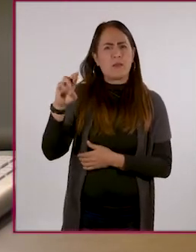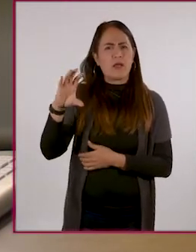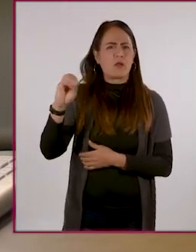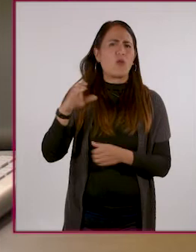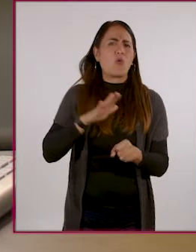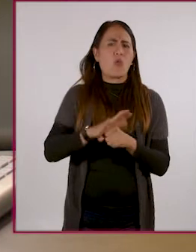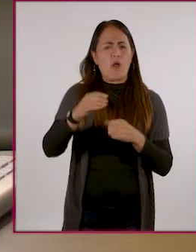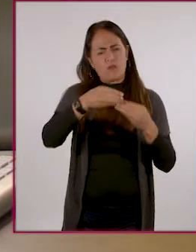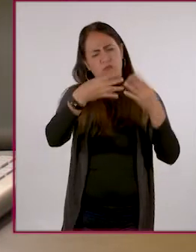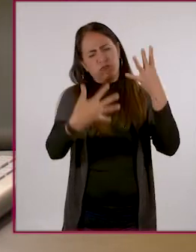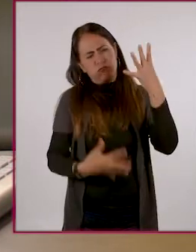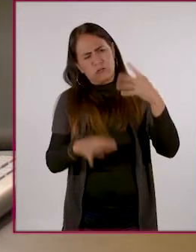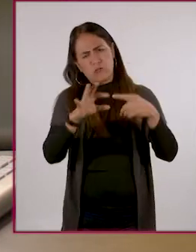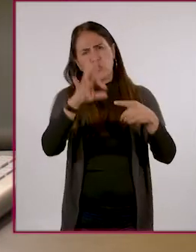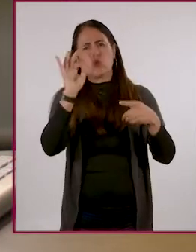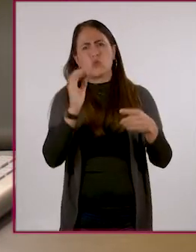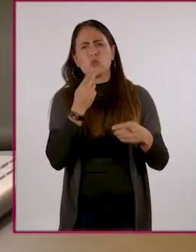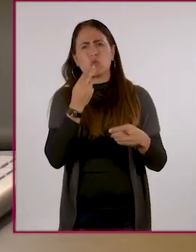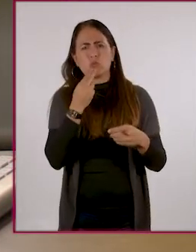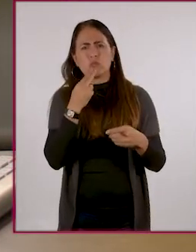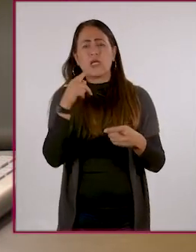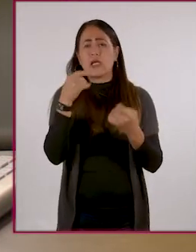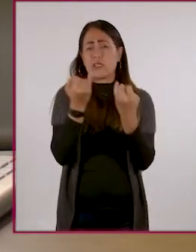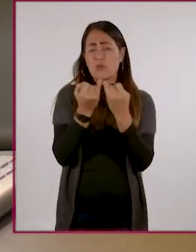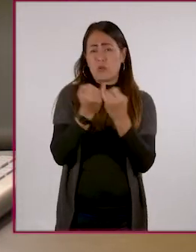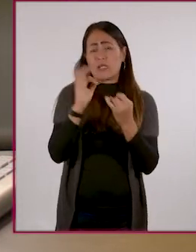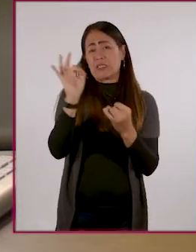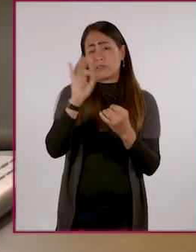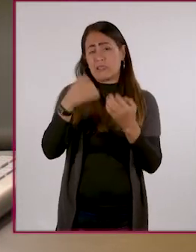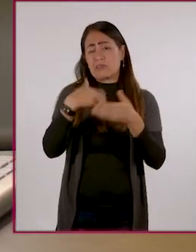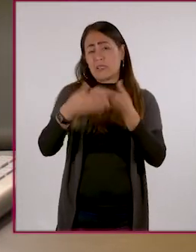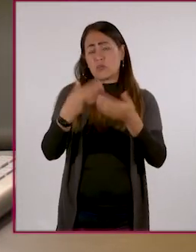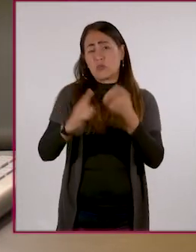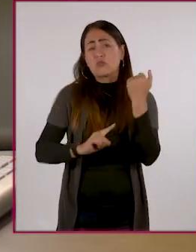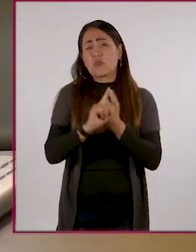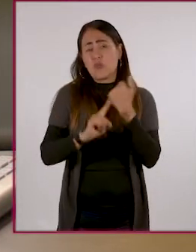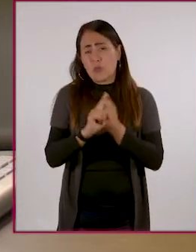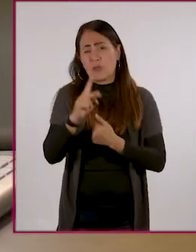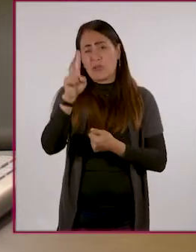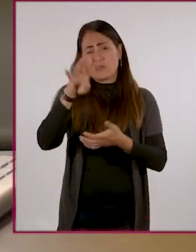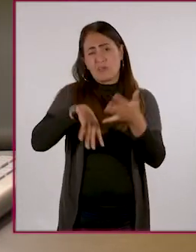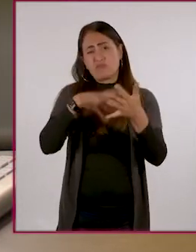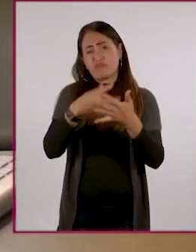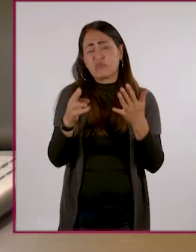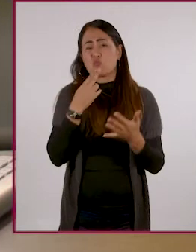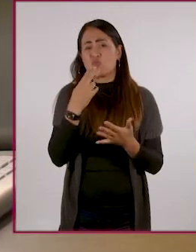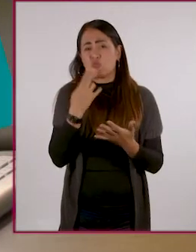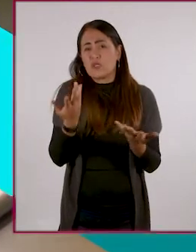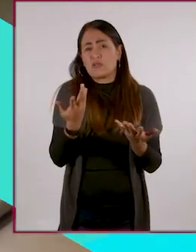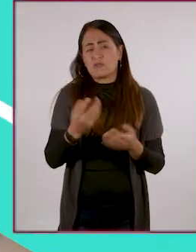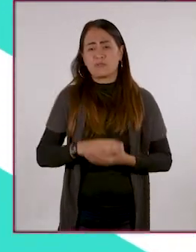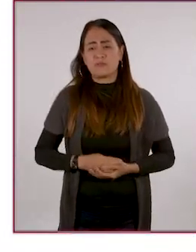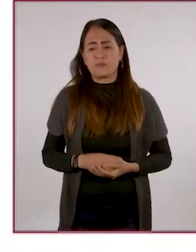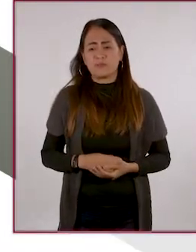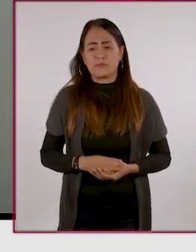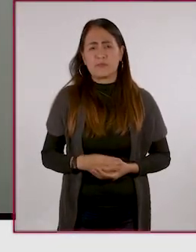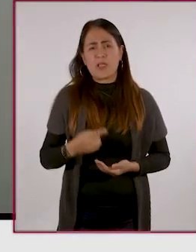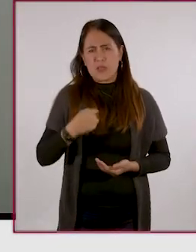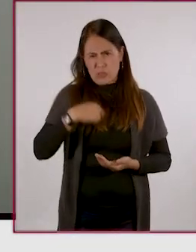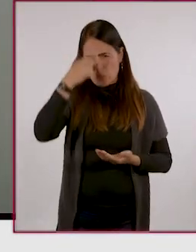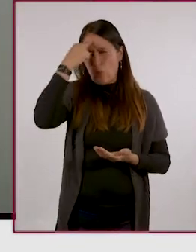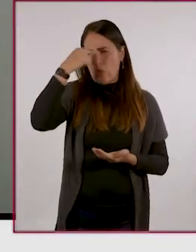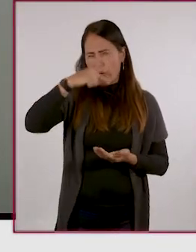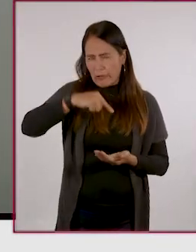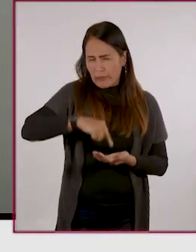y aprovechamos para que también nos cuente cuáles son los principales problemas que podemos tener al utilizar hojas de cálculo. Yo creo